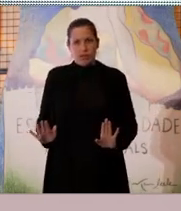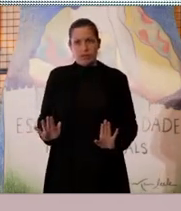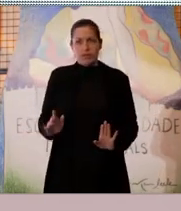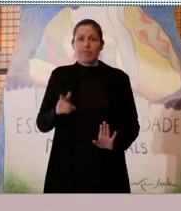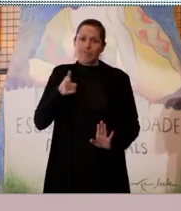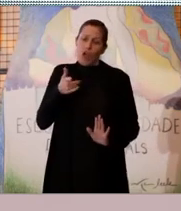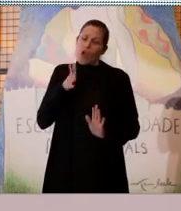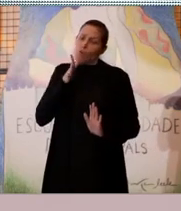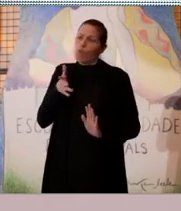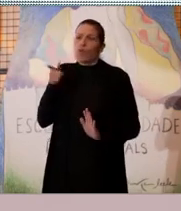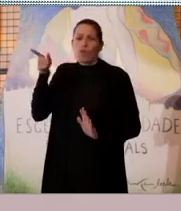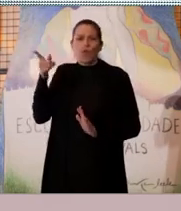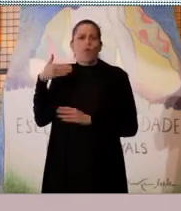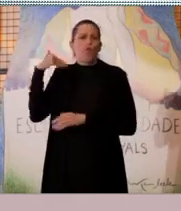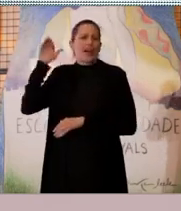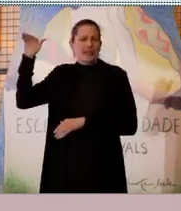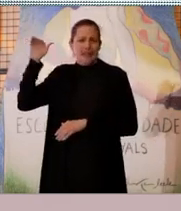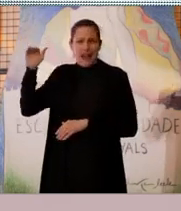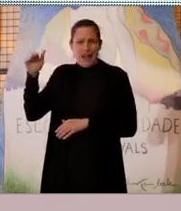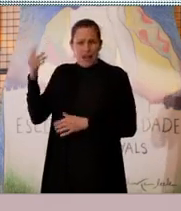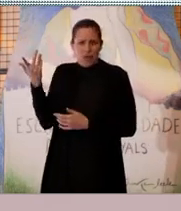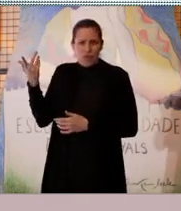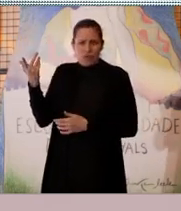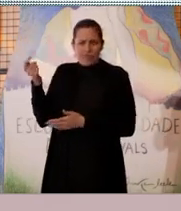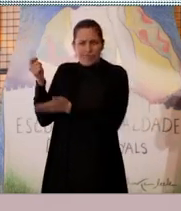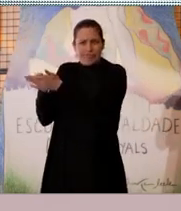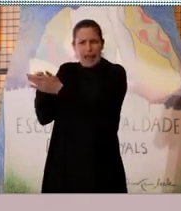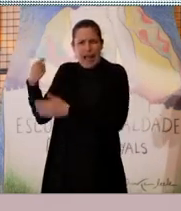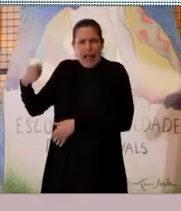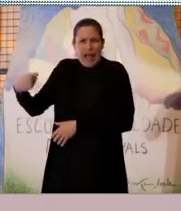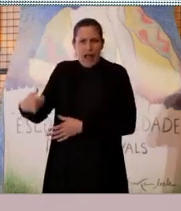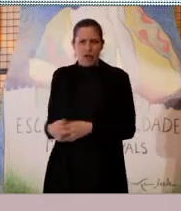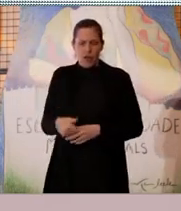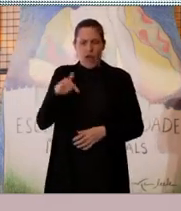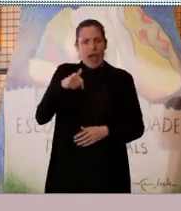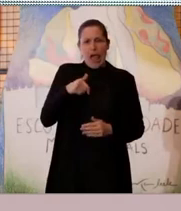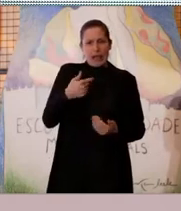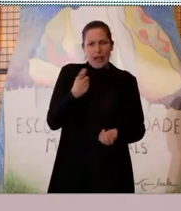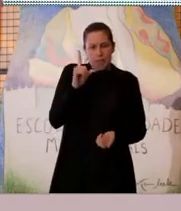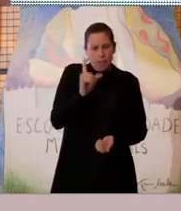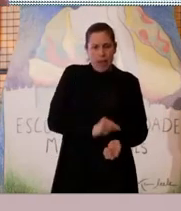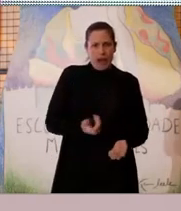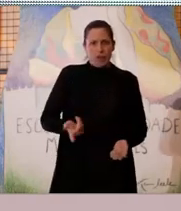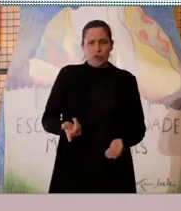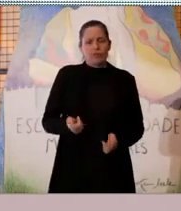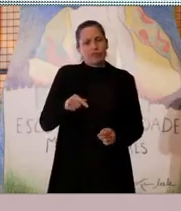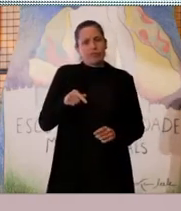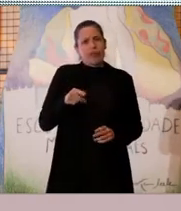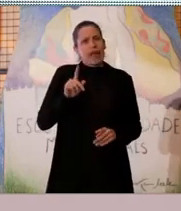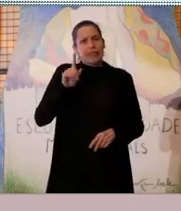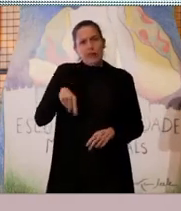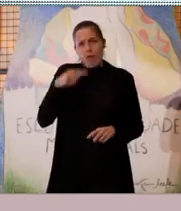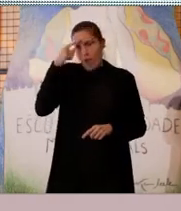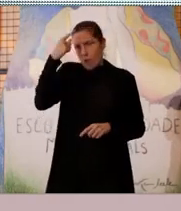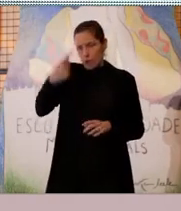el precio de ese trabajo que aquí era enormemente bajo es la cultura también Y a eso me refería porque tampoco le da más importancia